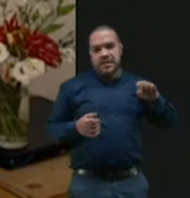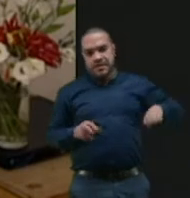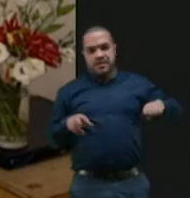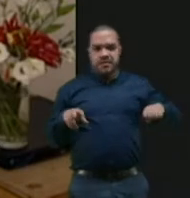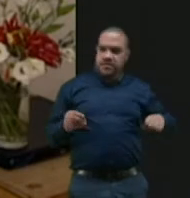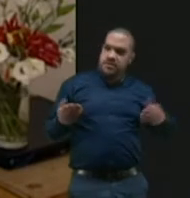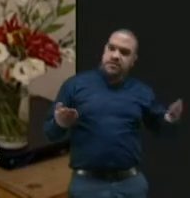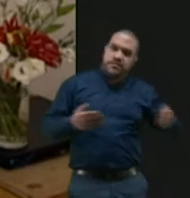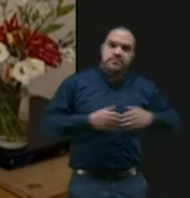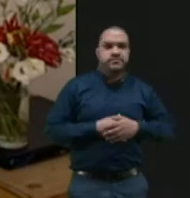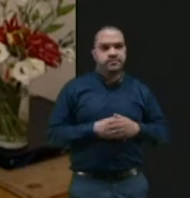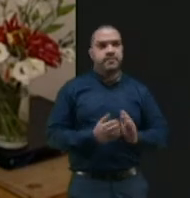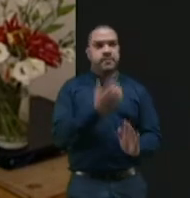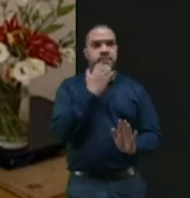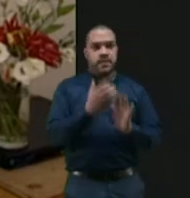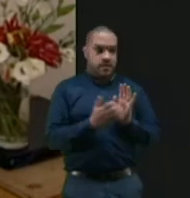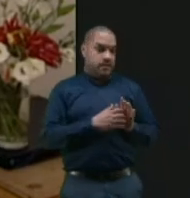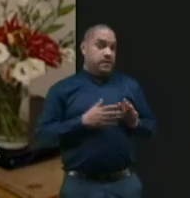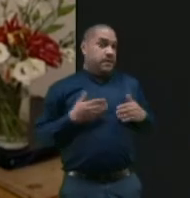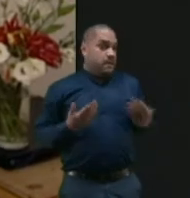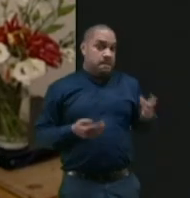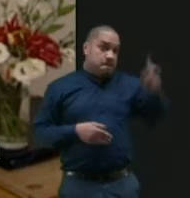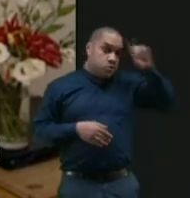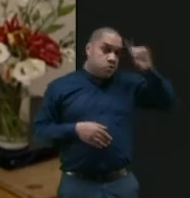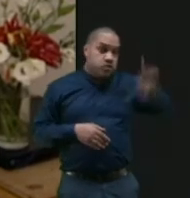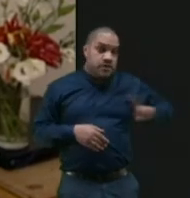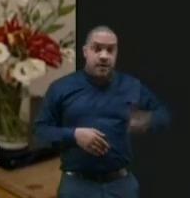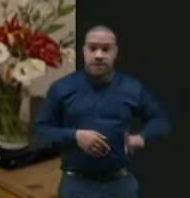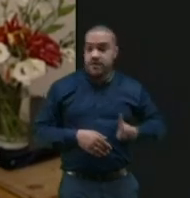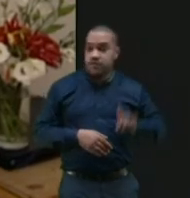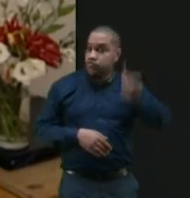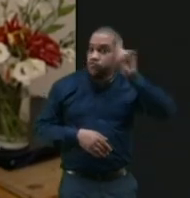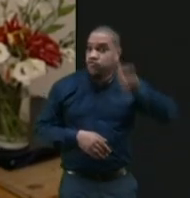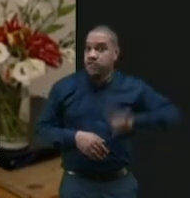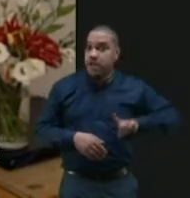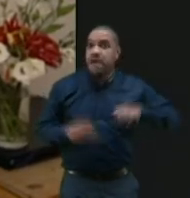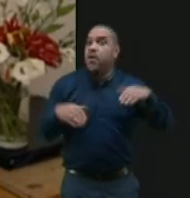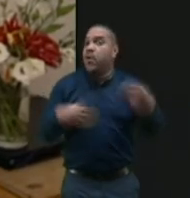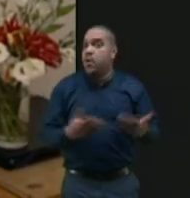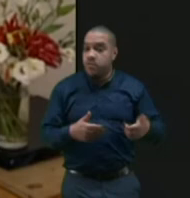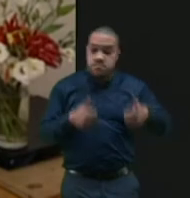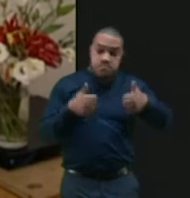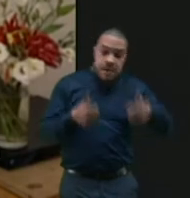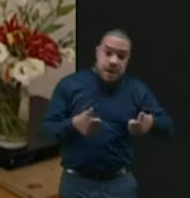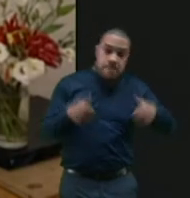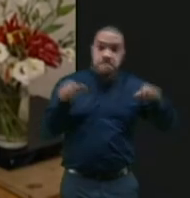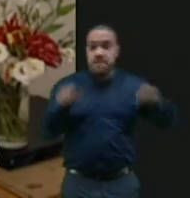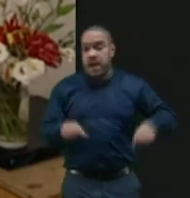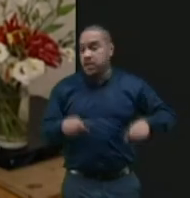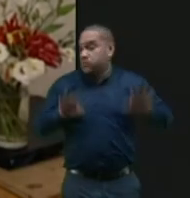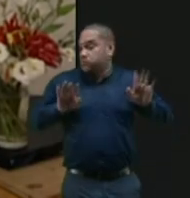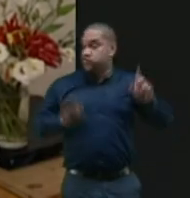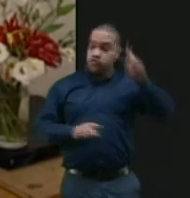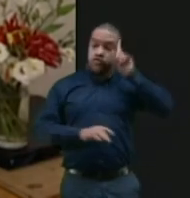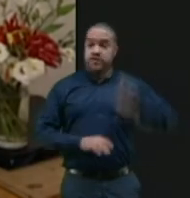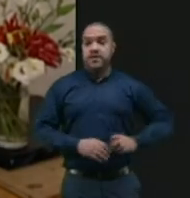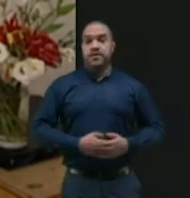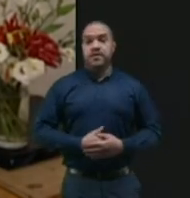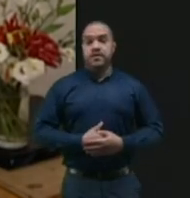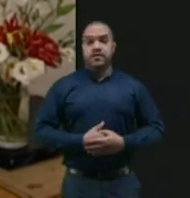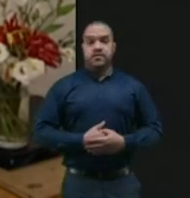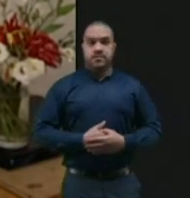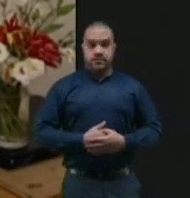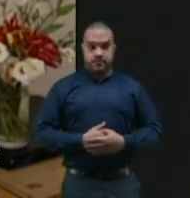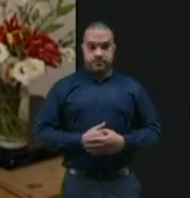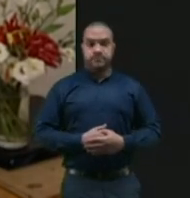que hubieran sido lo que son ahora, no la sabemos. Entonces, ahora vamos